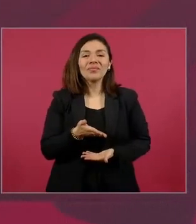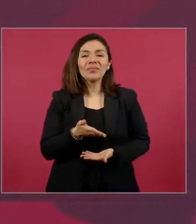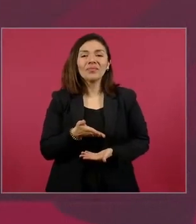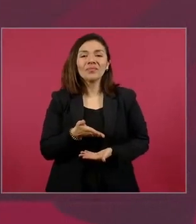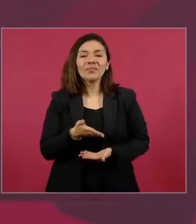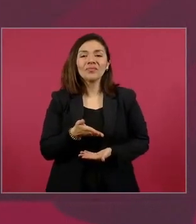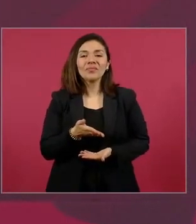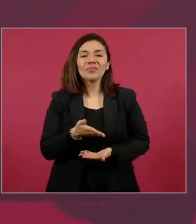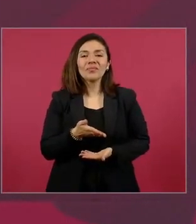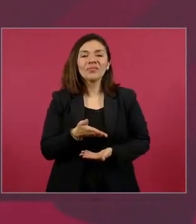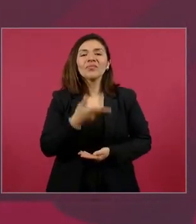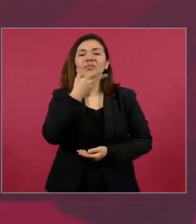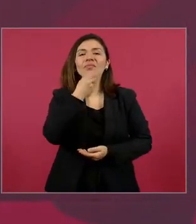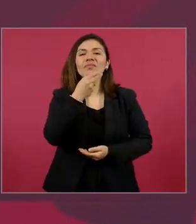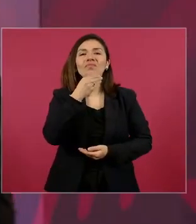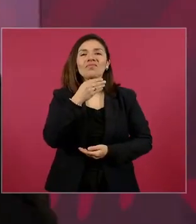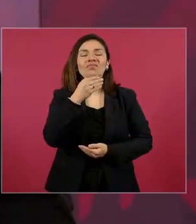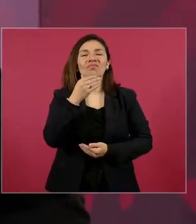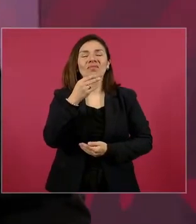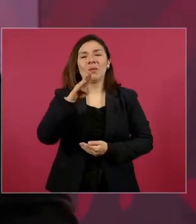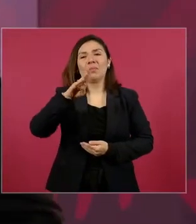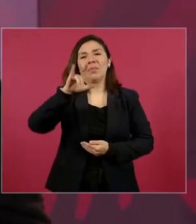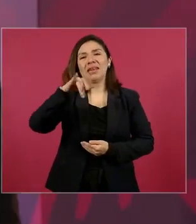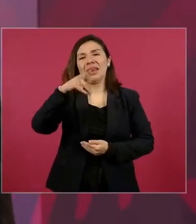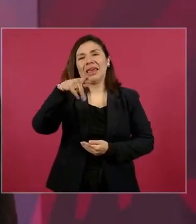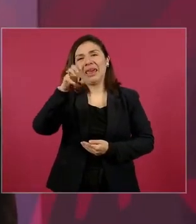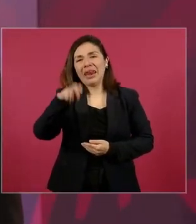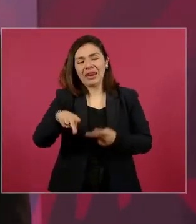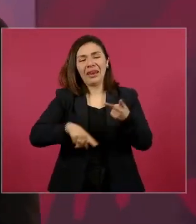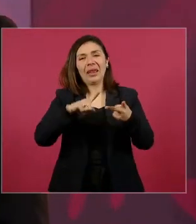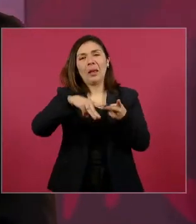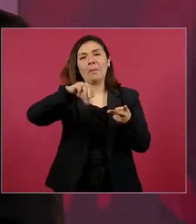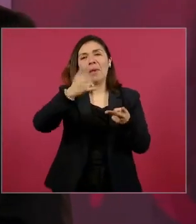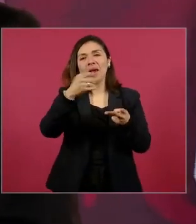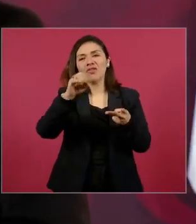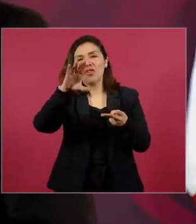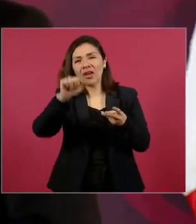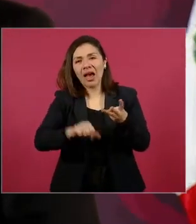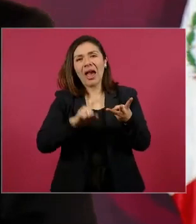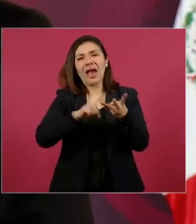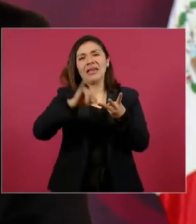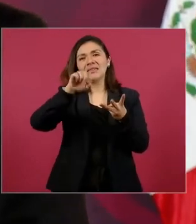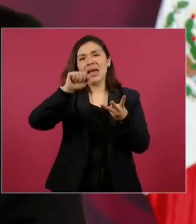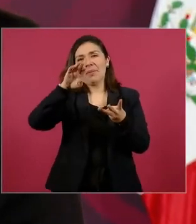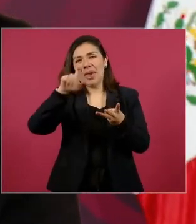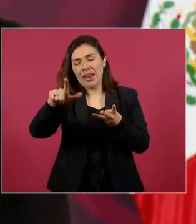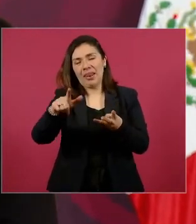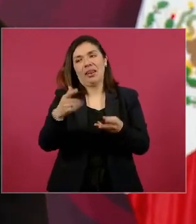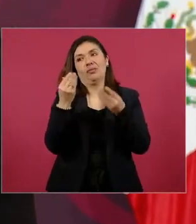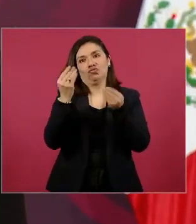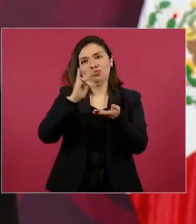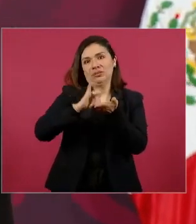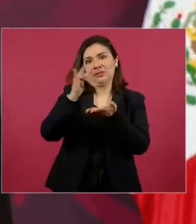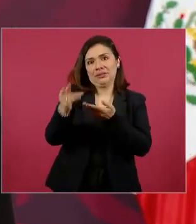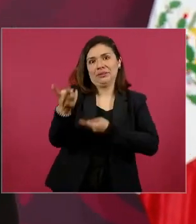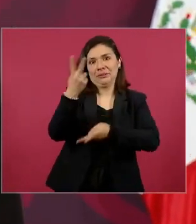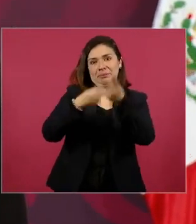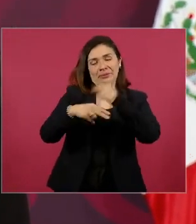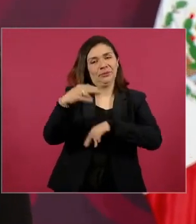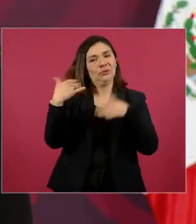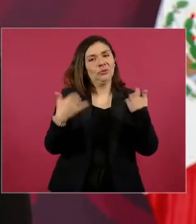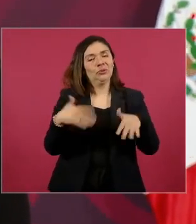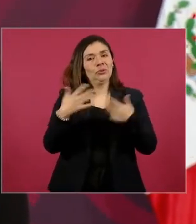el señor Blinken, Mallorca, Elizabeth, que les agradecemos mucho, en